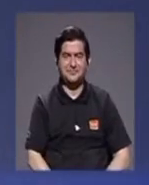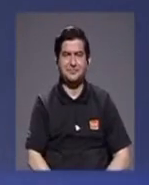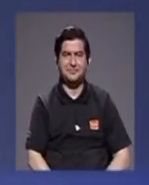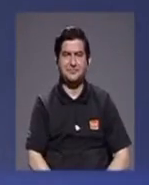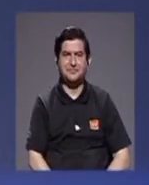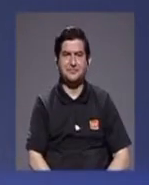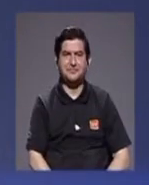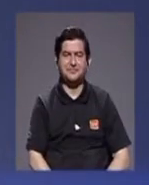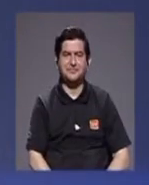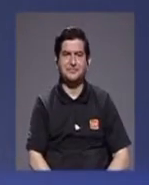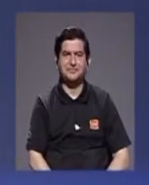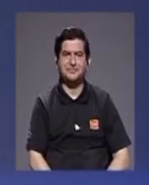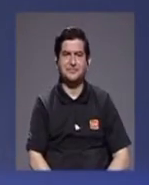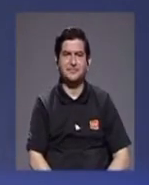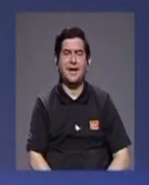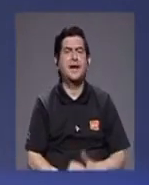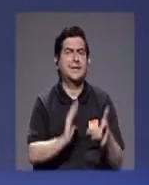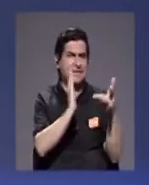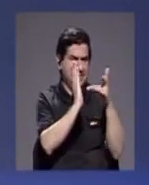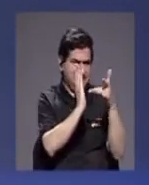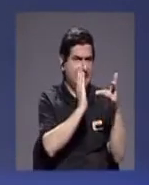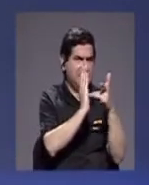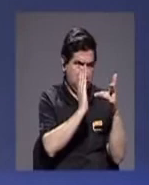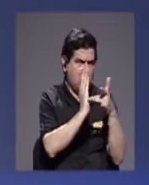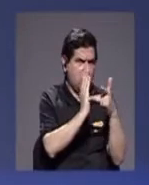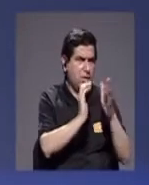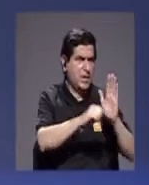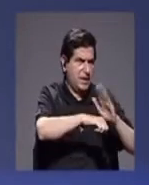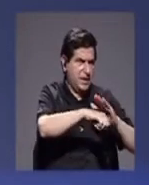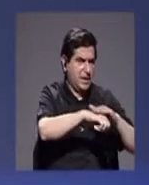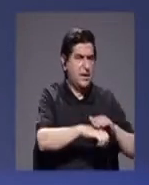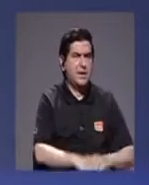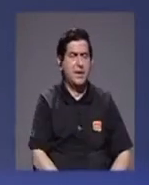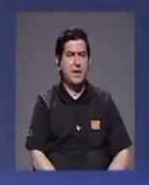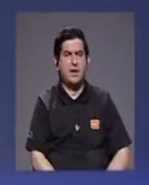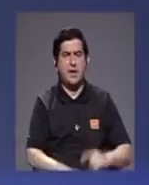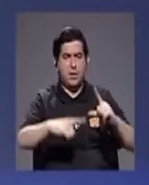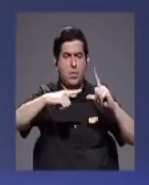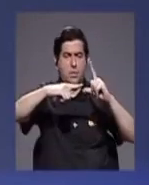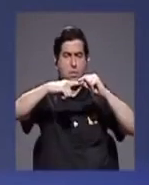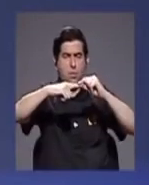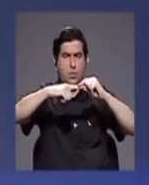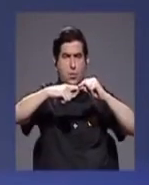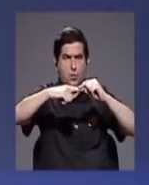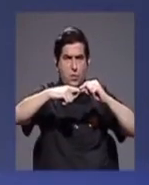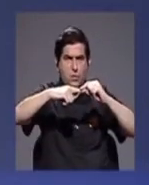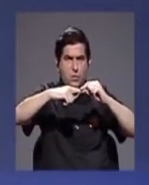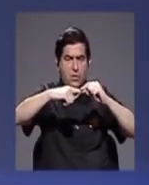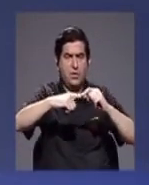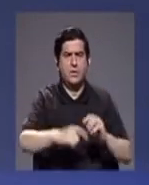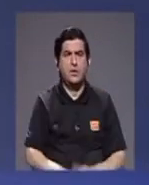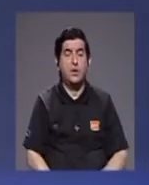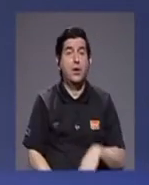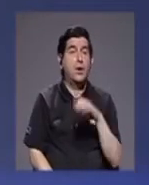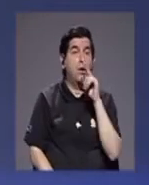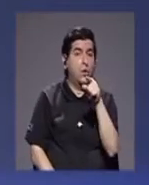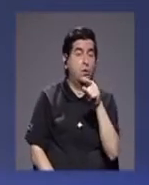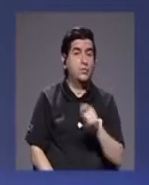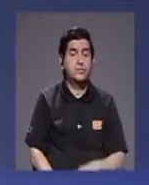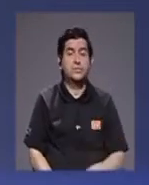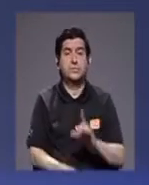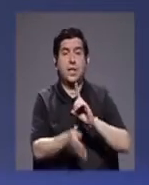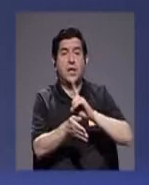¿Habría tecnología como para que el oxímetro que yo me pongo usted